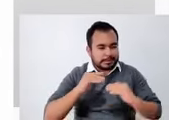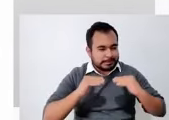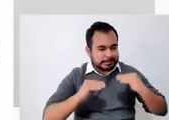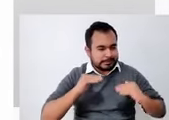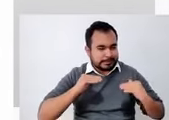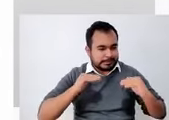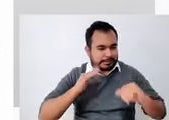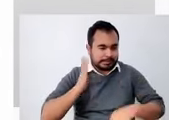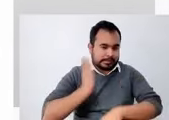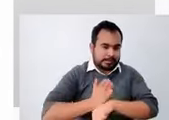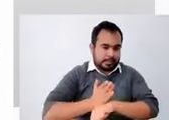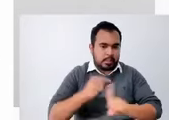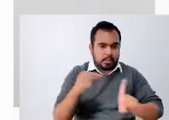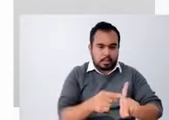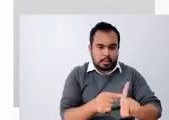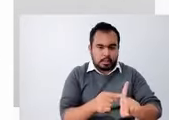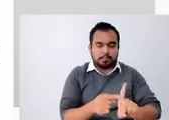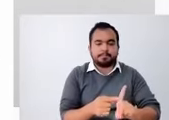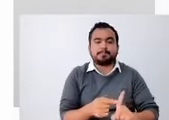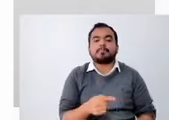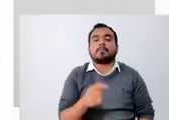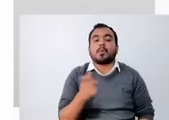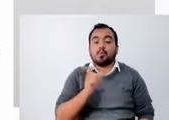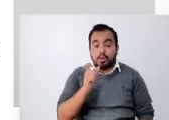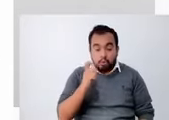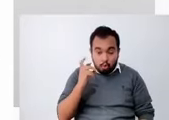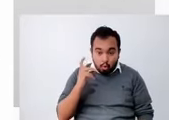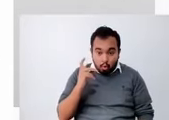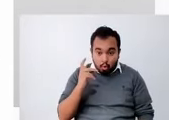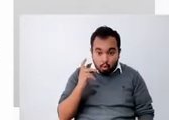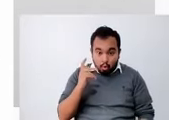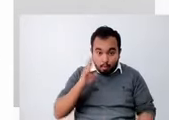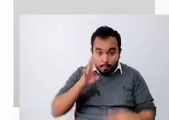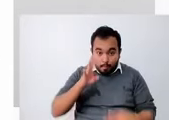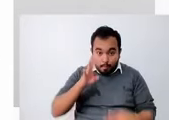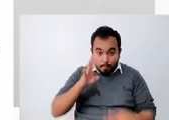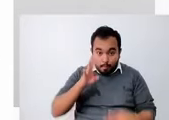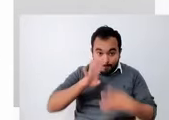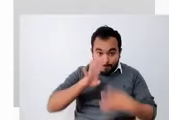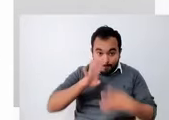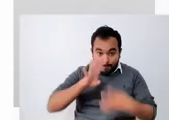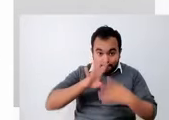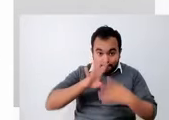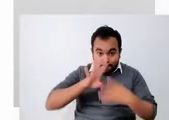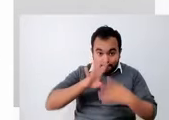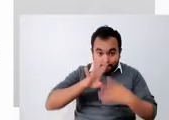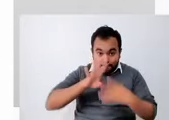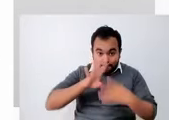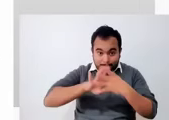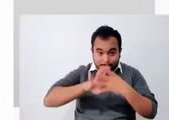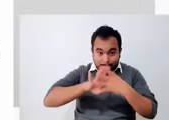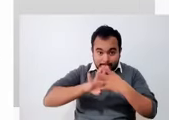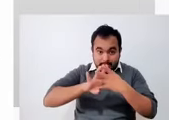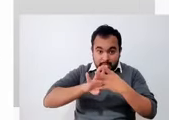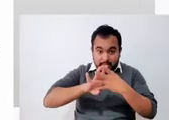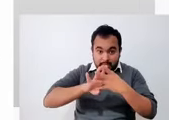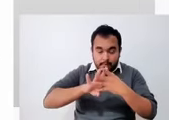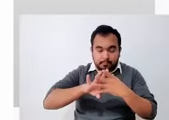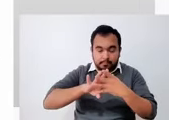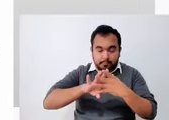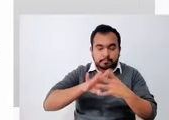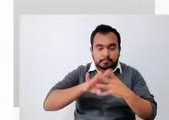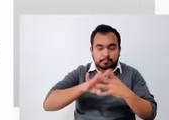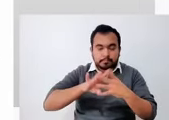Como mucho, en el momento de la ejecución penal entrará la prevención especial. Otras teorías un poco más sofisticadas dicen que la prevención especial debe